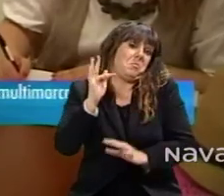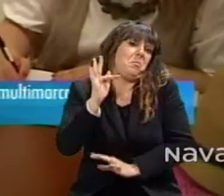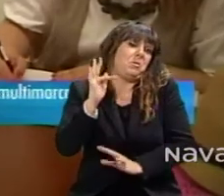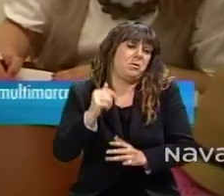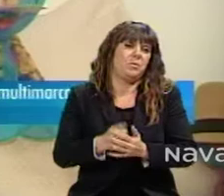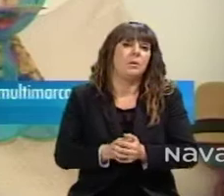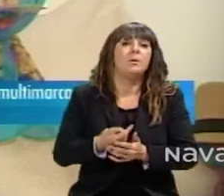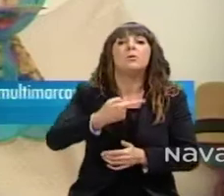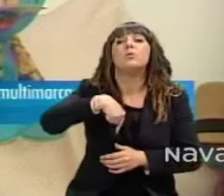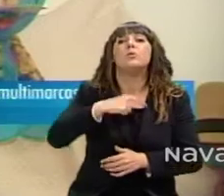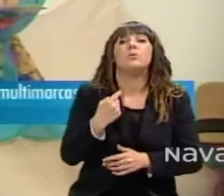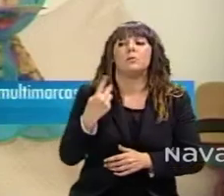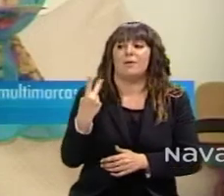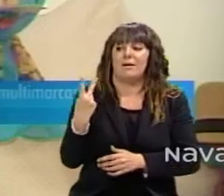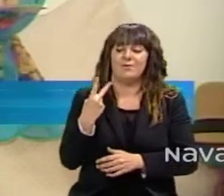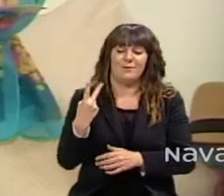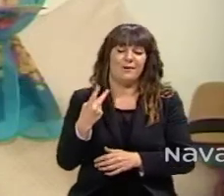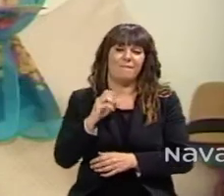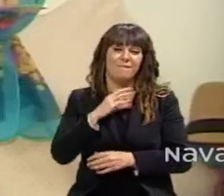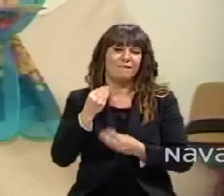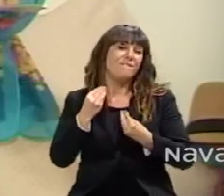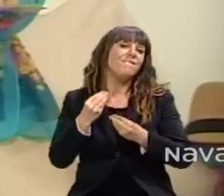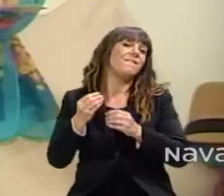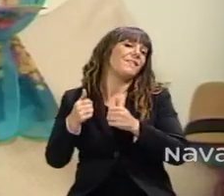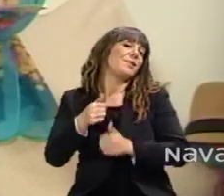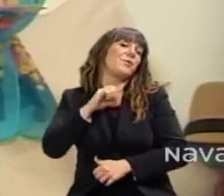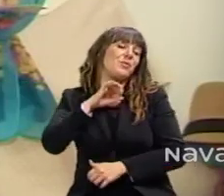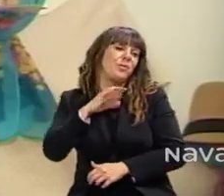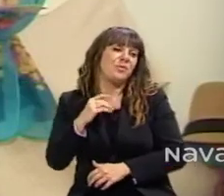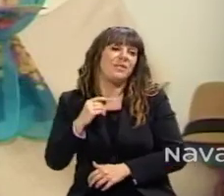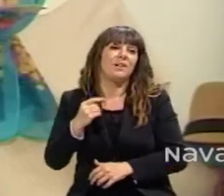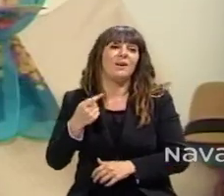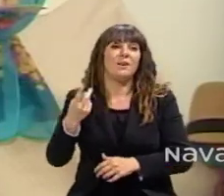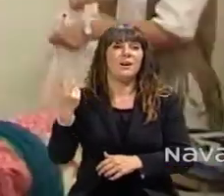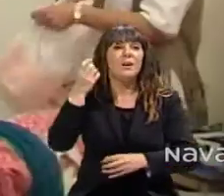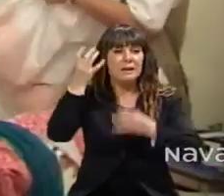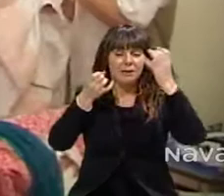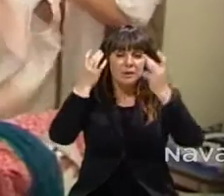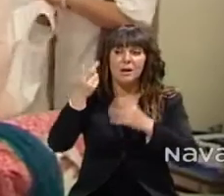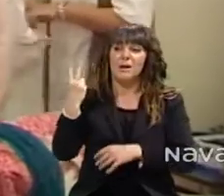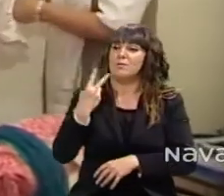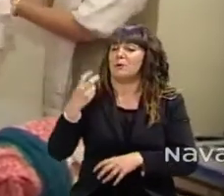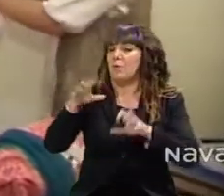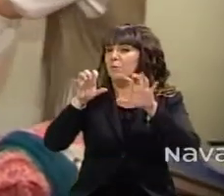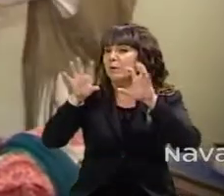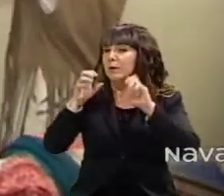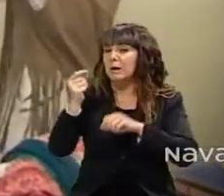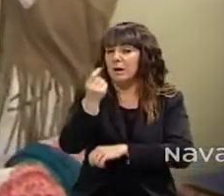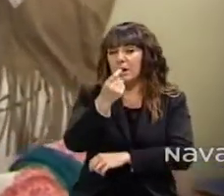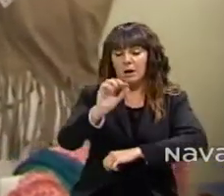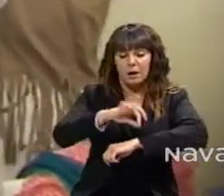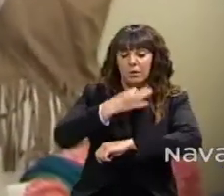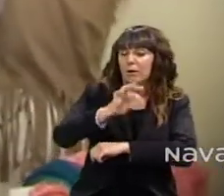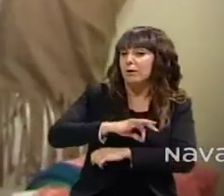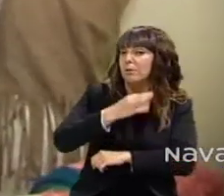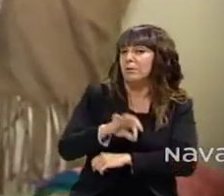estamos pasándonoslo muy bien juntas haciendo con esta nueva aventura, aprendiendo muchísimo de todo desde confección hasta bueno